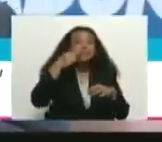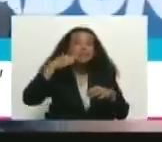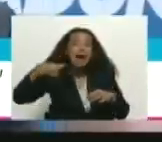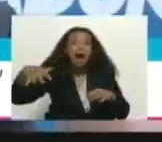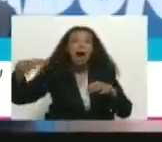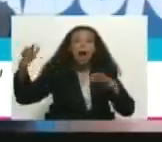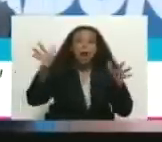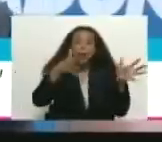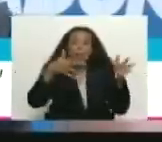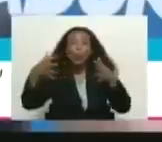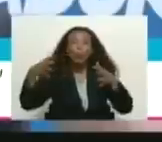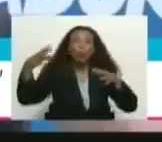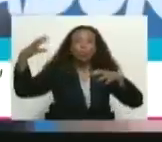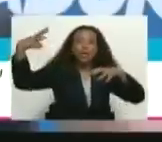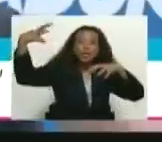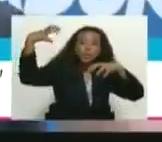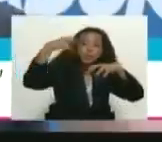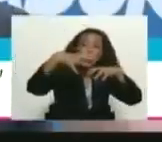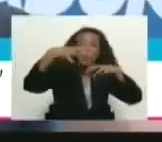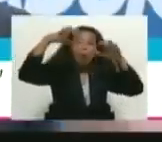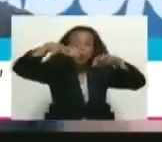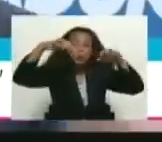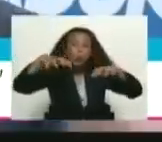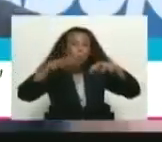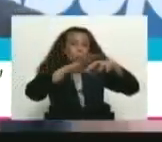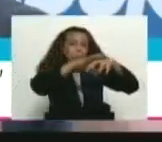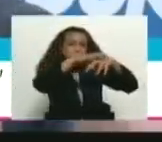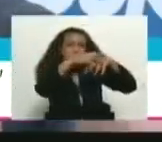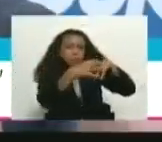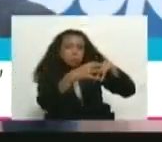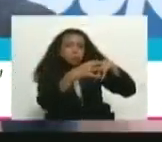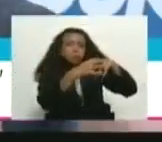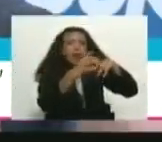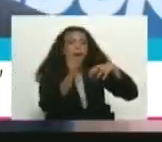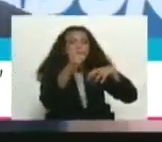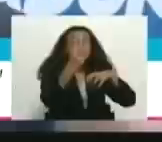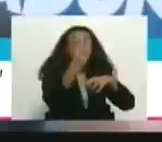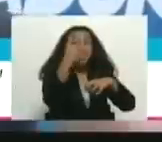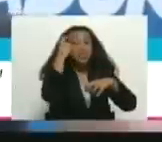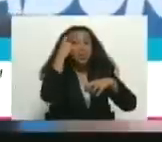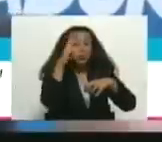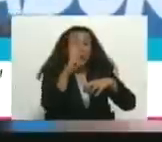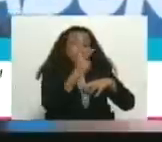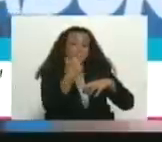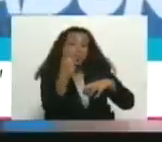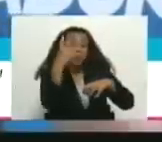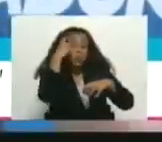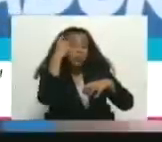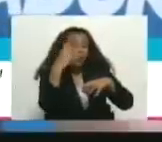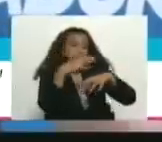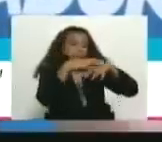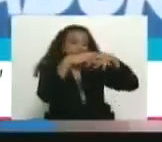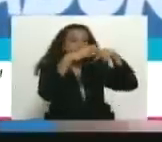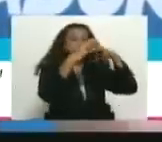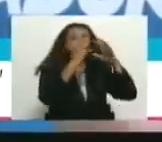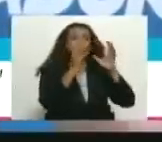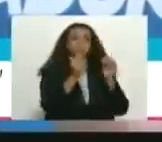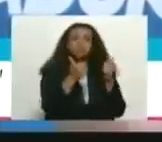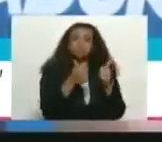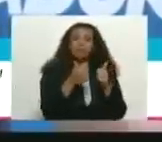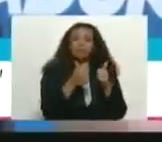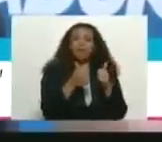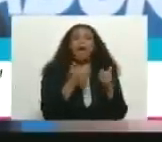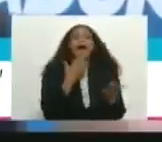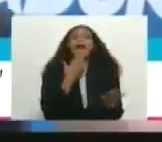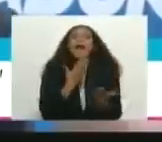del tiempo tenía la estructura. Agradezco de todo corazón todo el